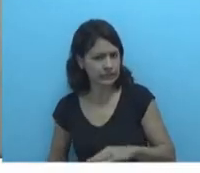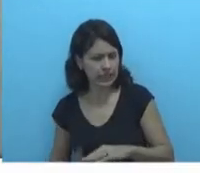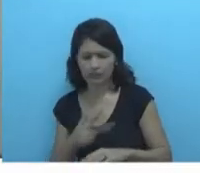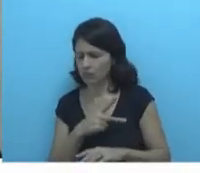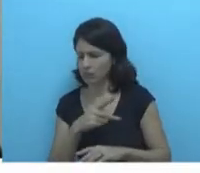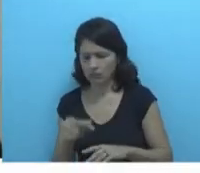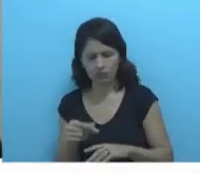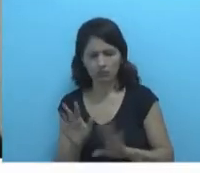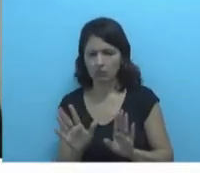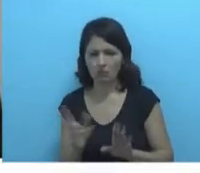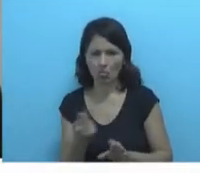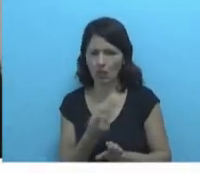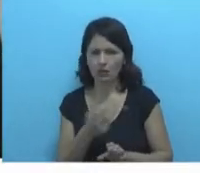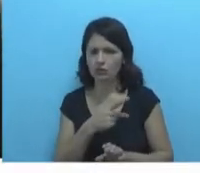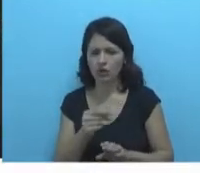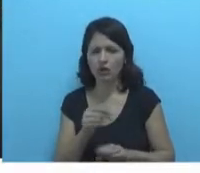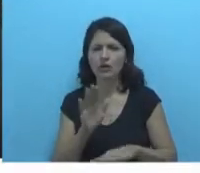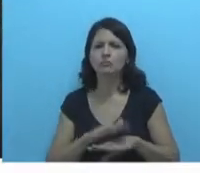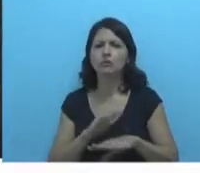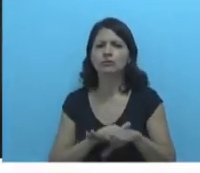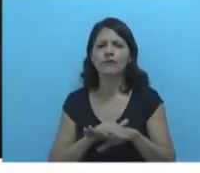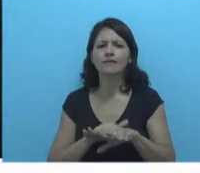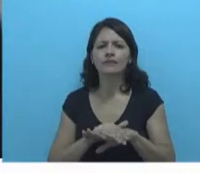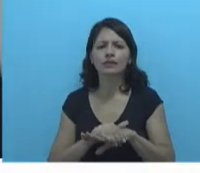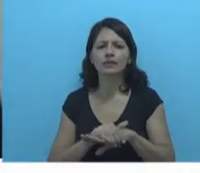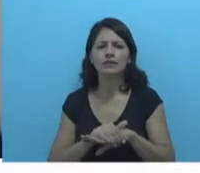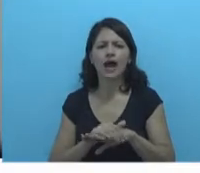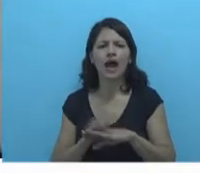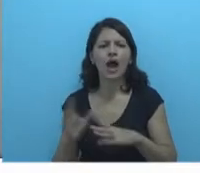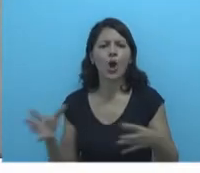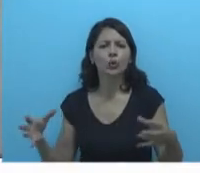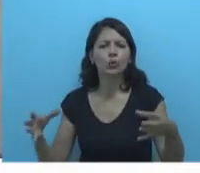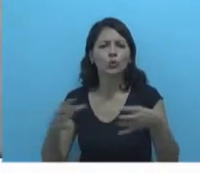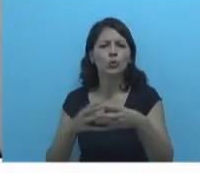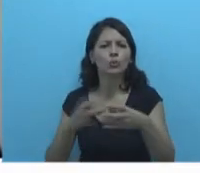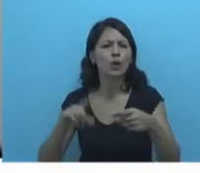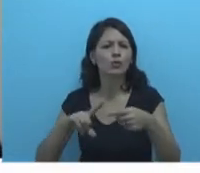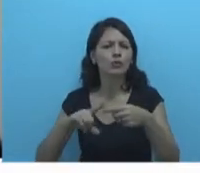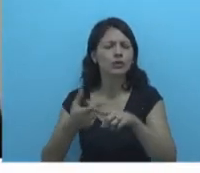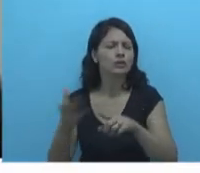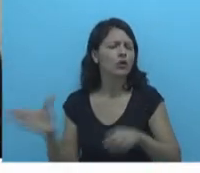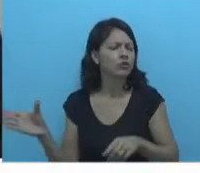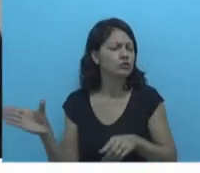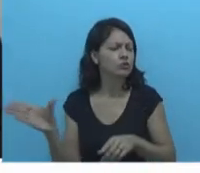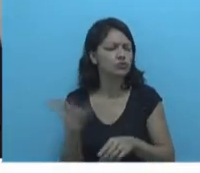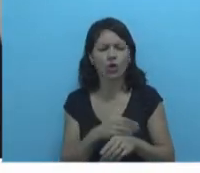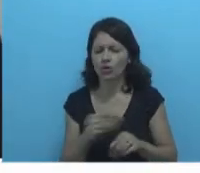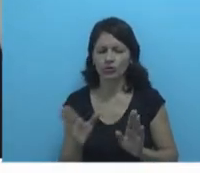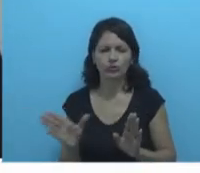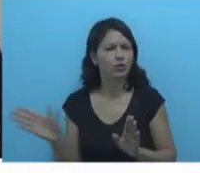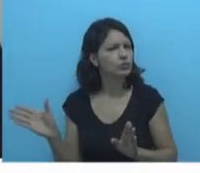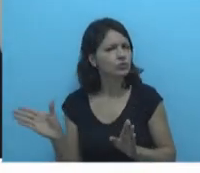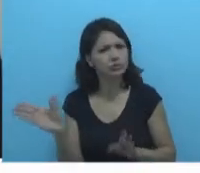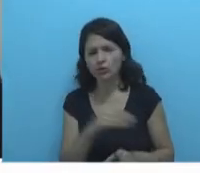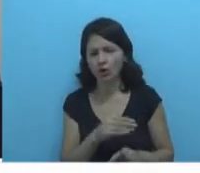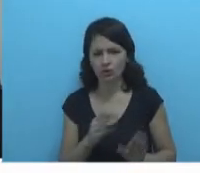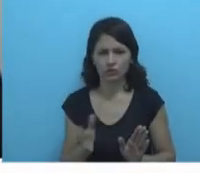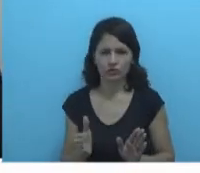presidente, es responsabilidad de toda la clase política. Y la verdad, vuelvo a